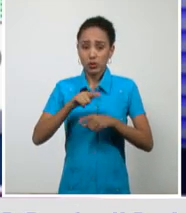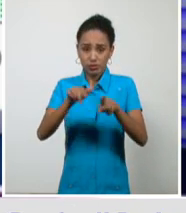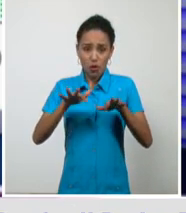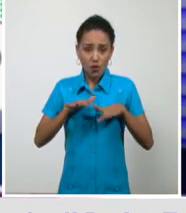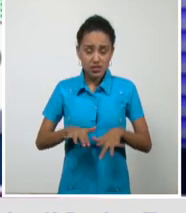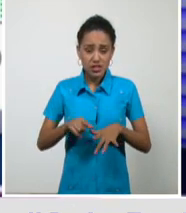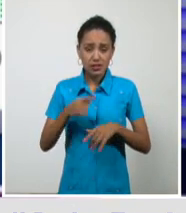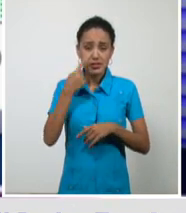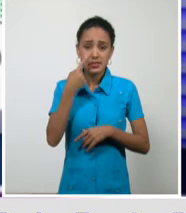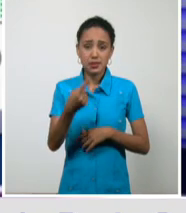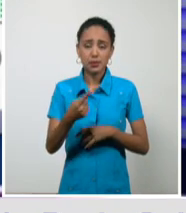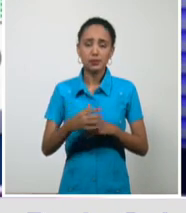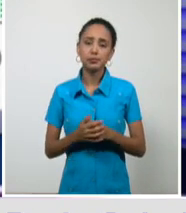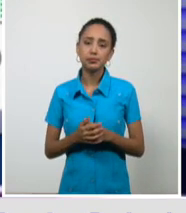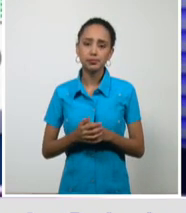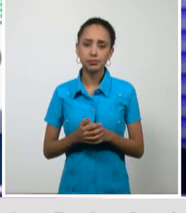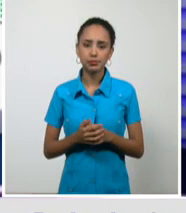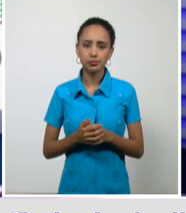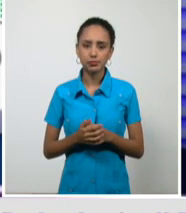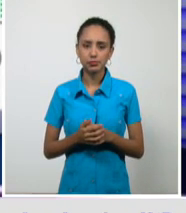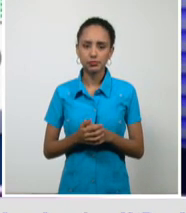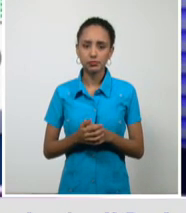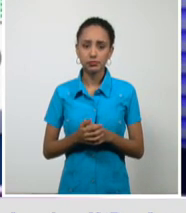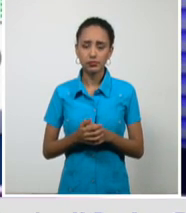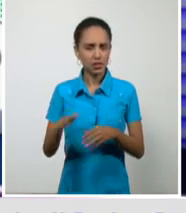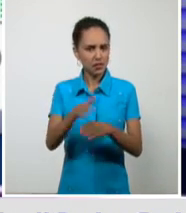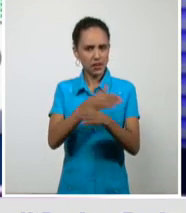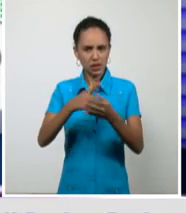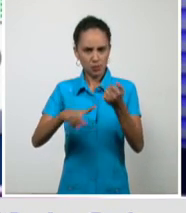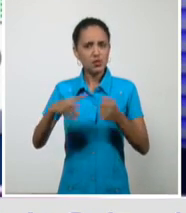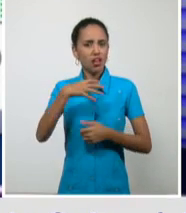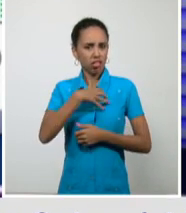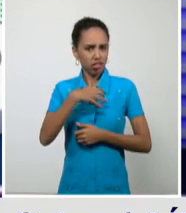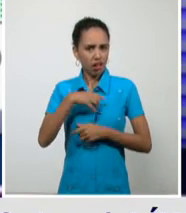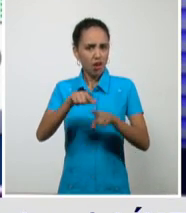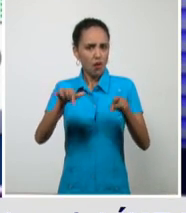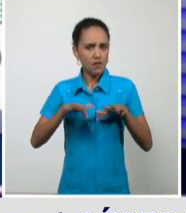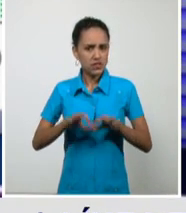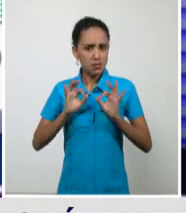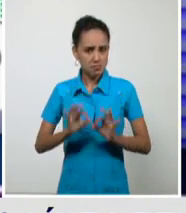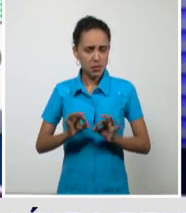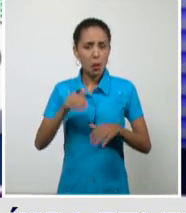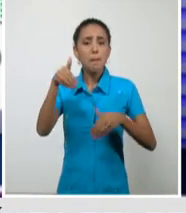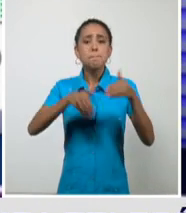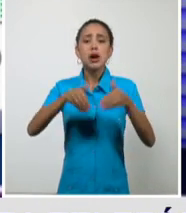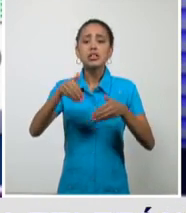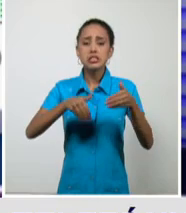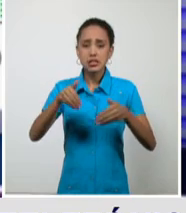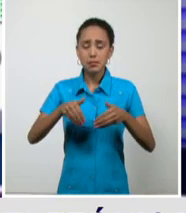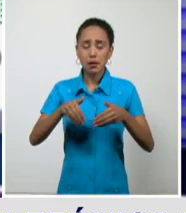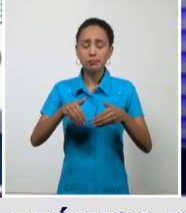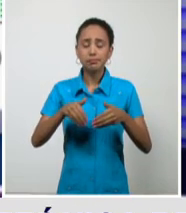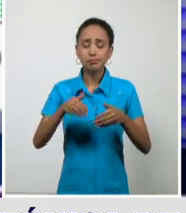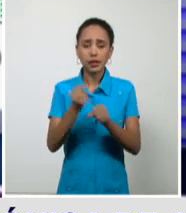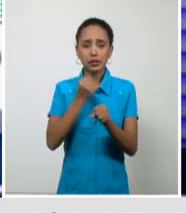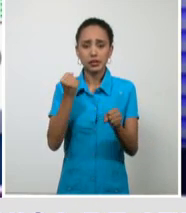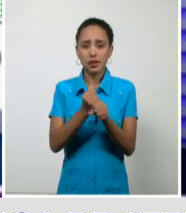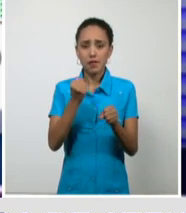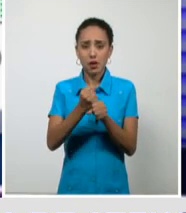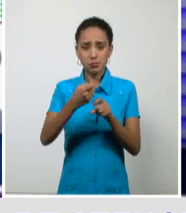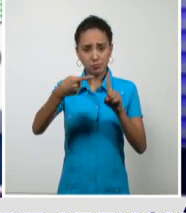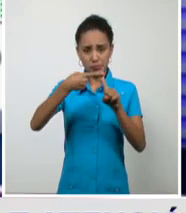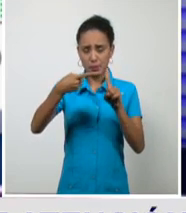representación, o sea, a través de sus representaciones en provincias, pues participa en los mismos, ¿no? A partir, en primer lugar,